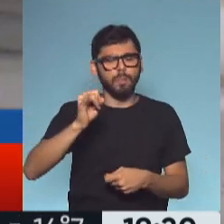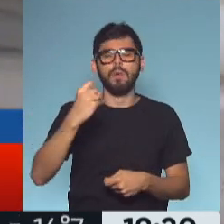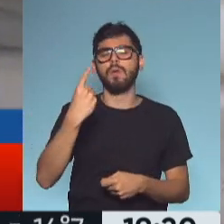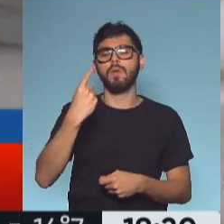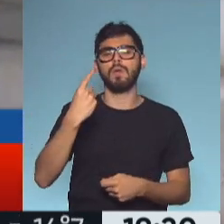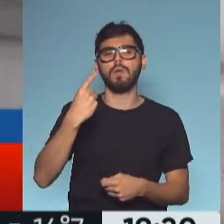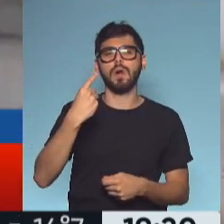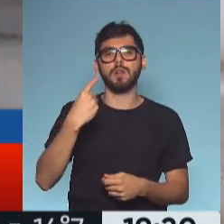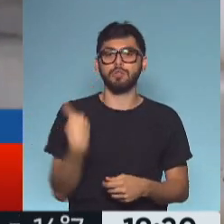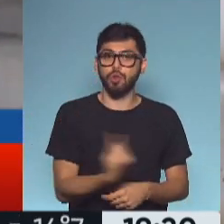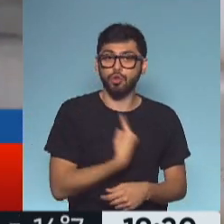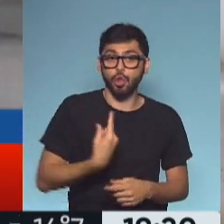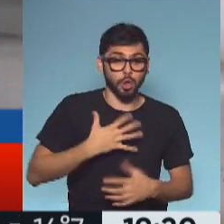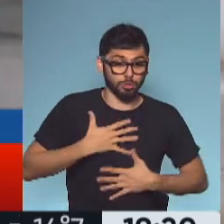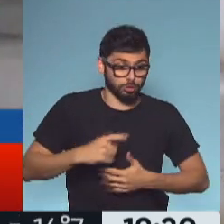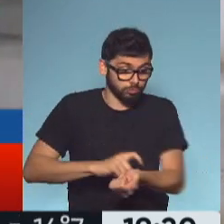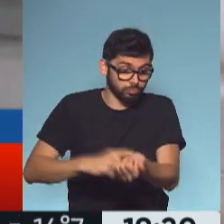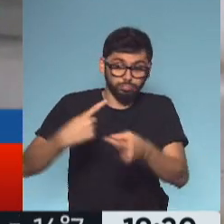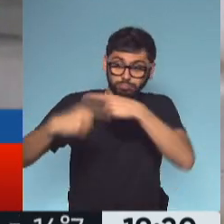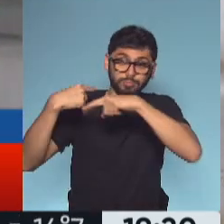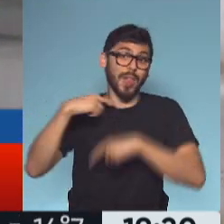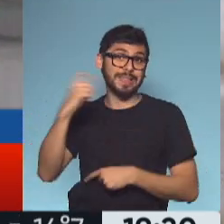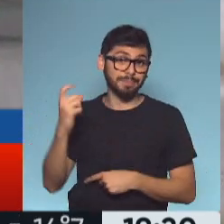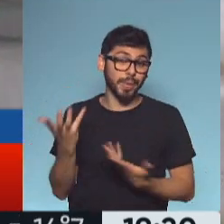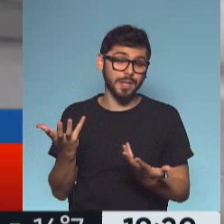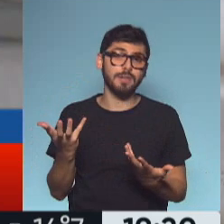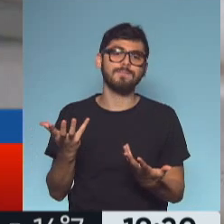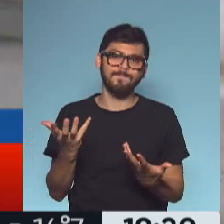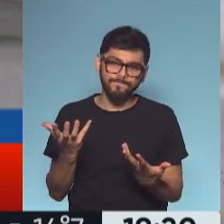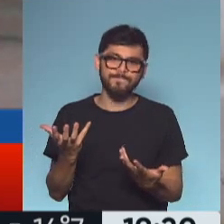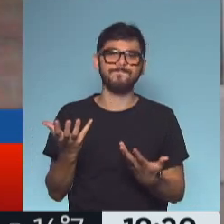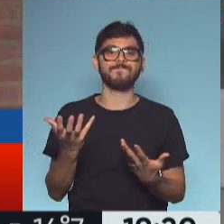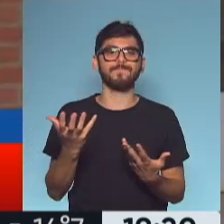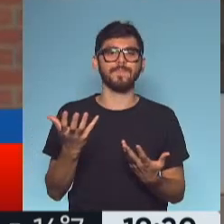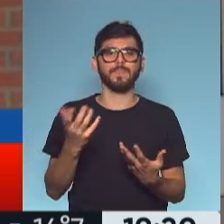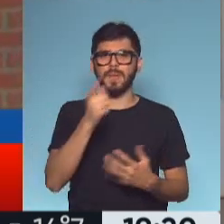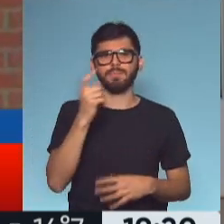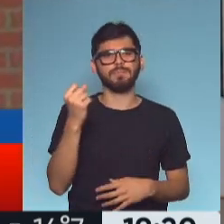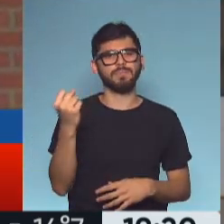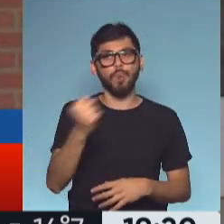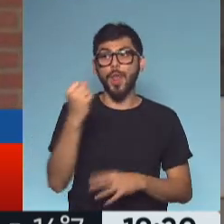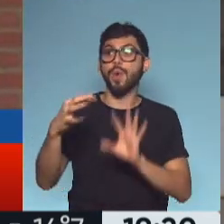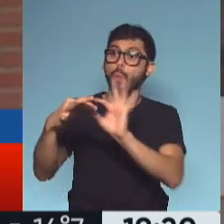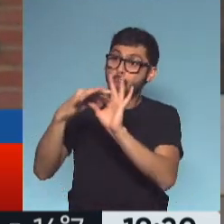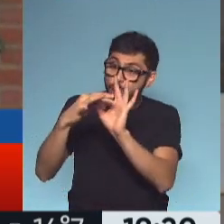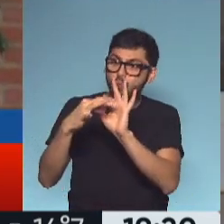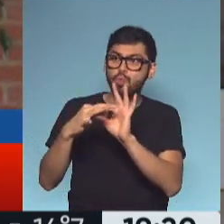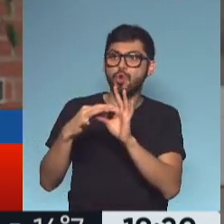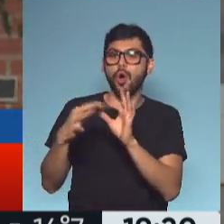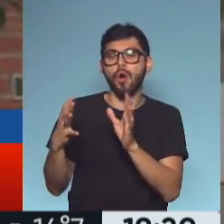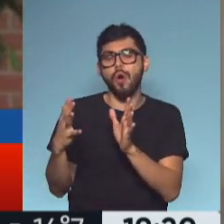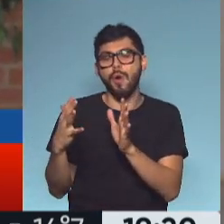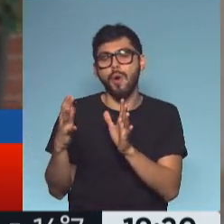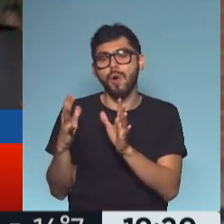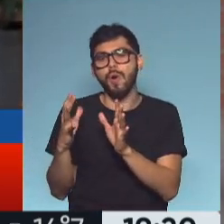nosotros descendemos de españoles, así que nosotros debemos privilegiar y profundizar ese vínculo. Y con